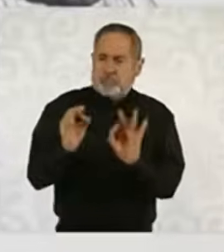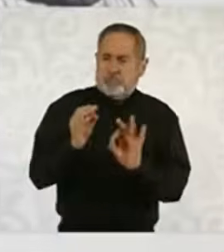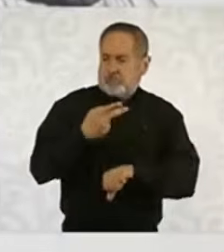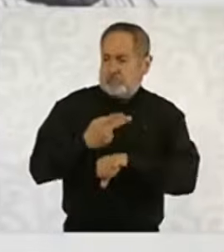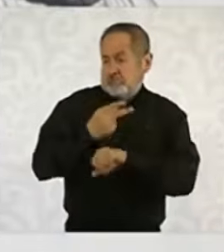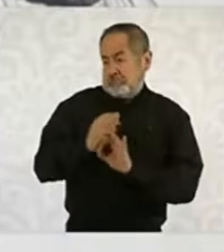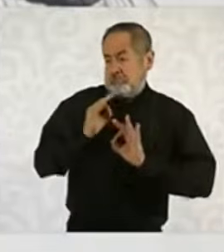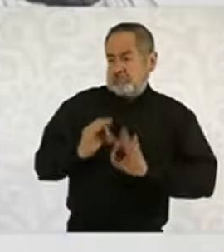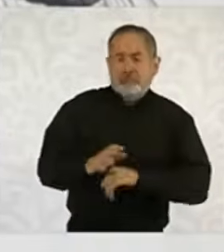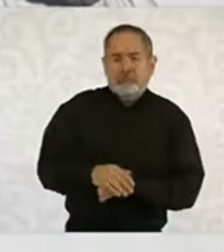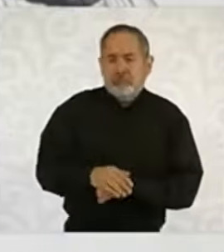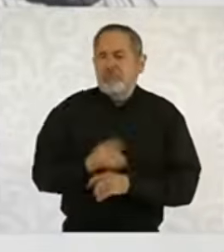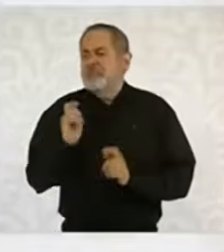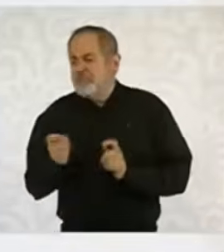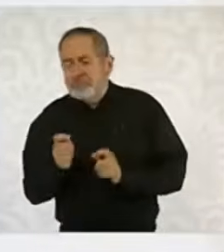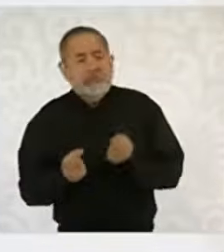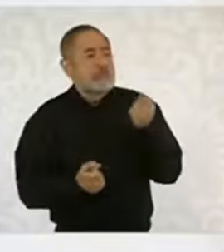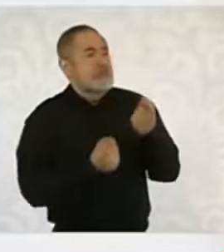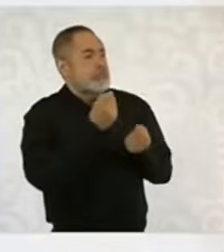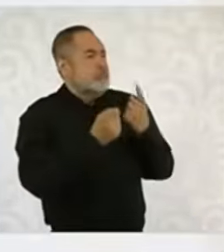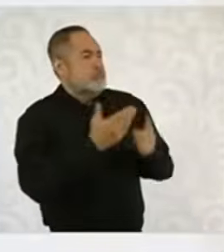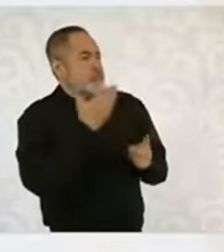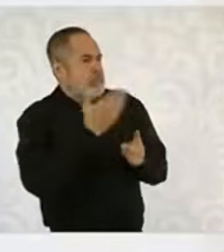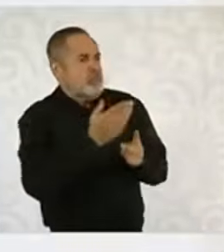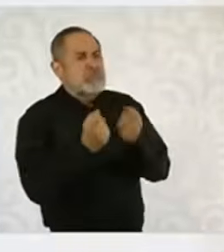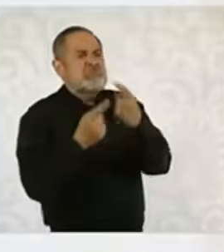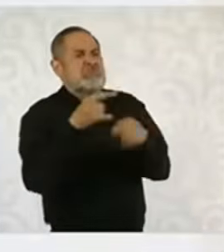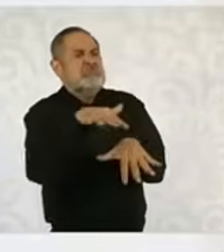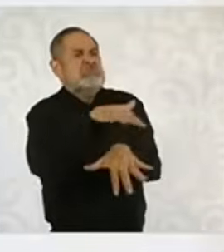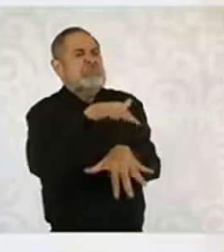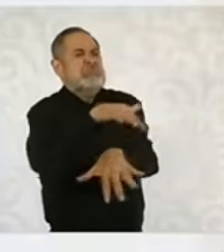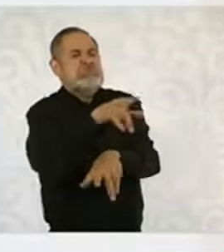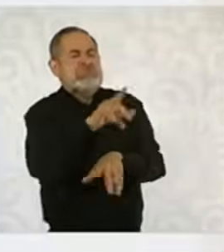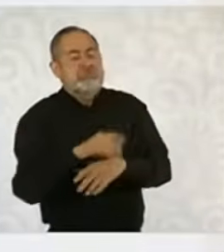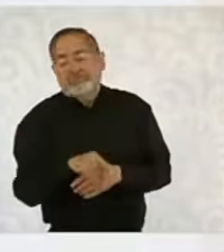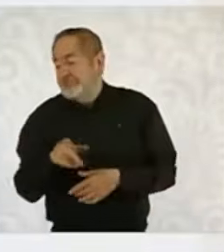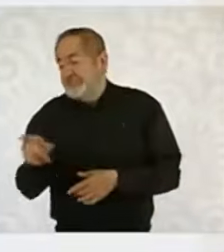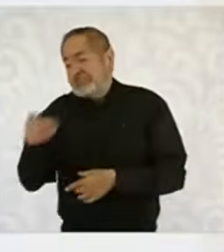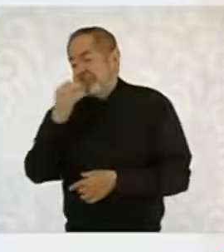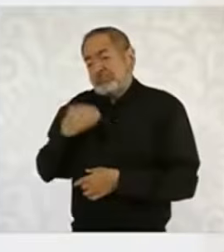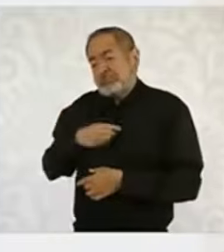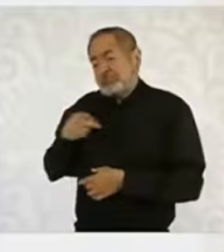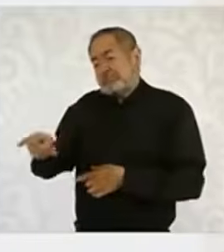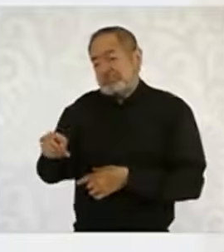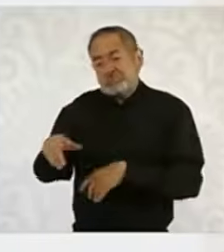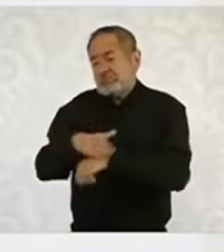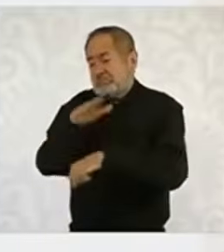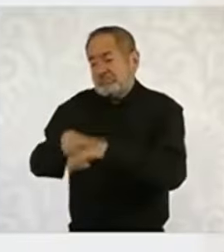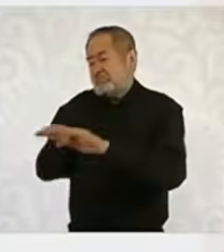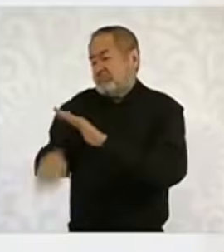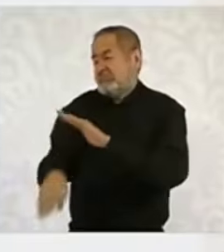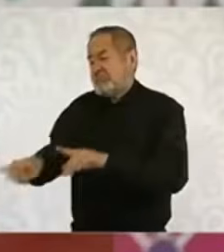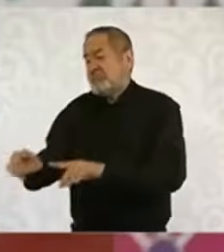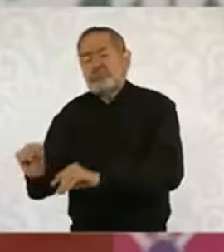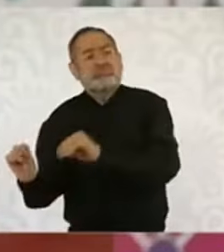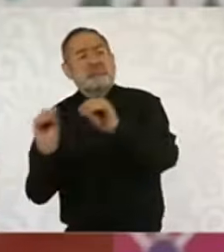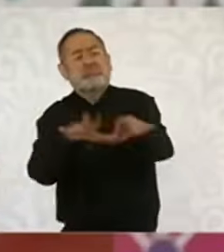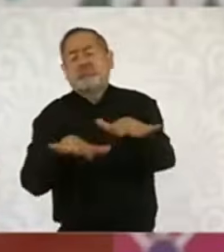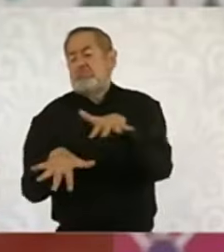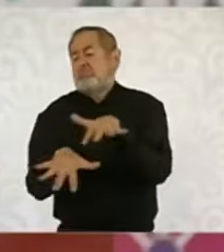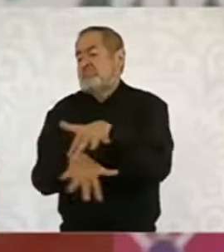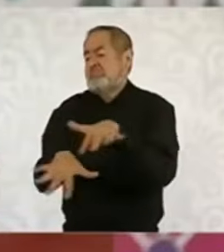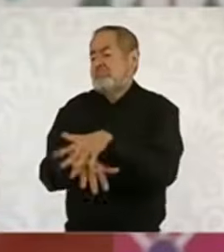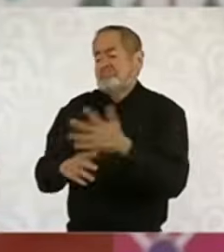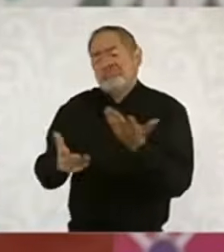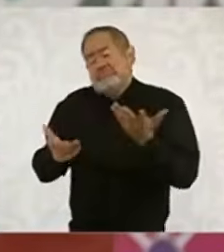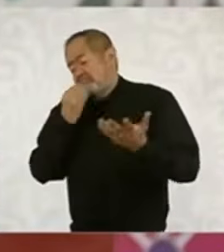los bachilleratos como buenos, regulares, malos. Y entonces los que tenían menos aciertos, pues se iban al más malo, entre